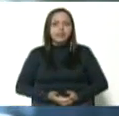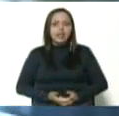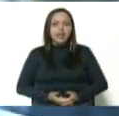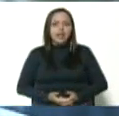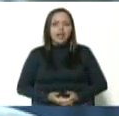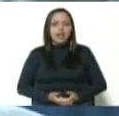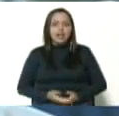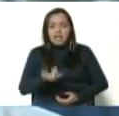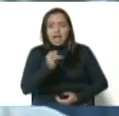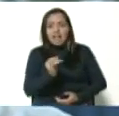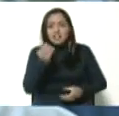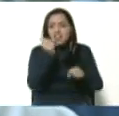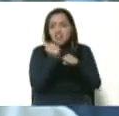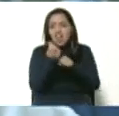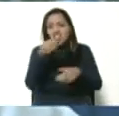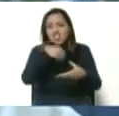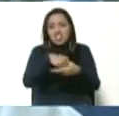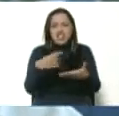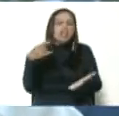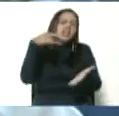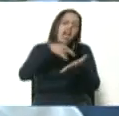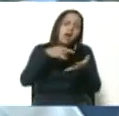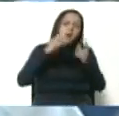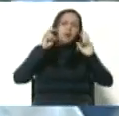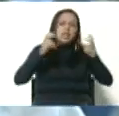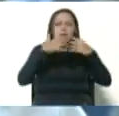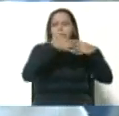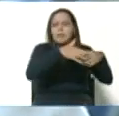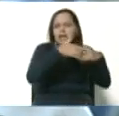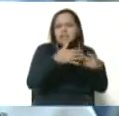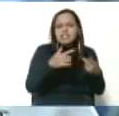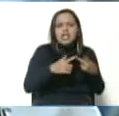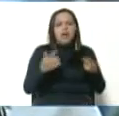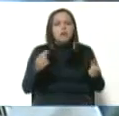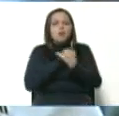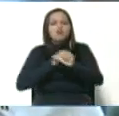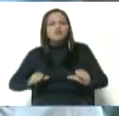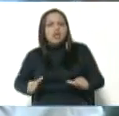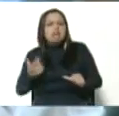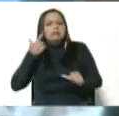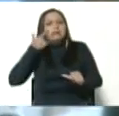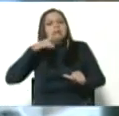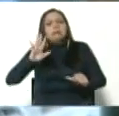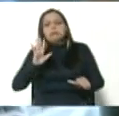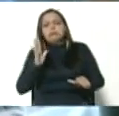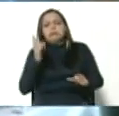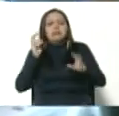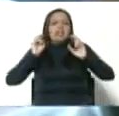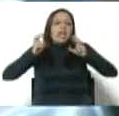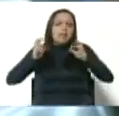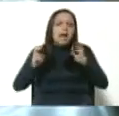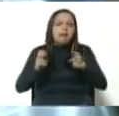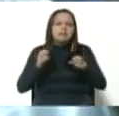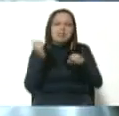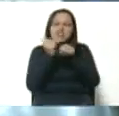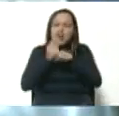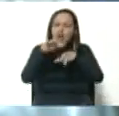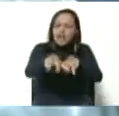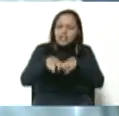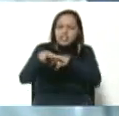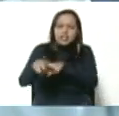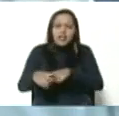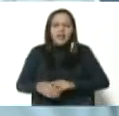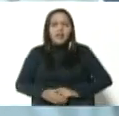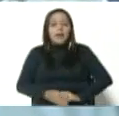instalados en un estado o en otro. En Carabobo trabajaremos el tema industrial, en Portuguesa trabajaremos el tema agrícola, en